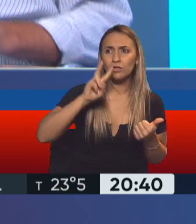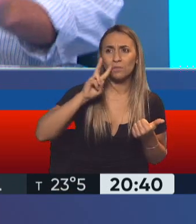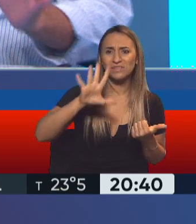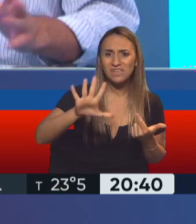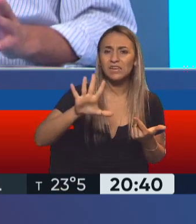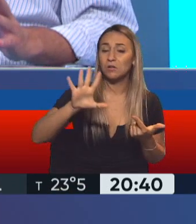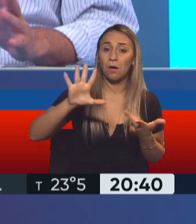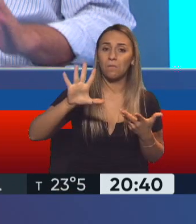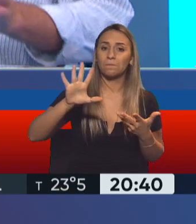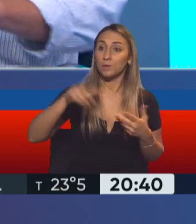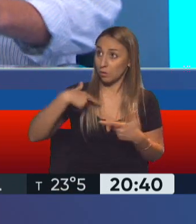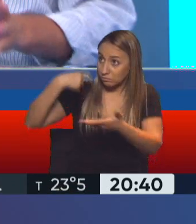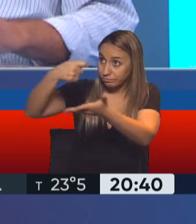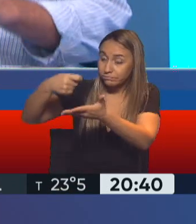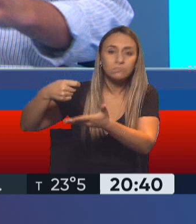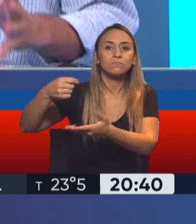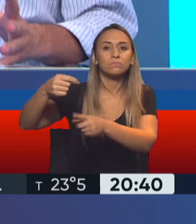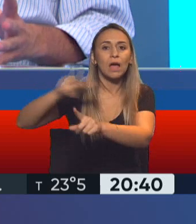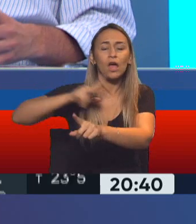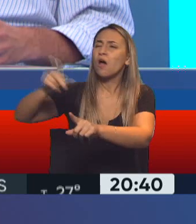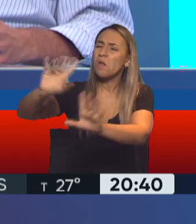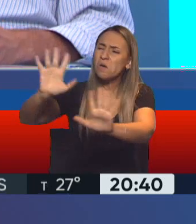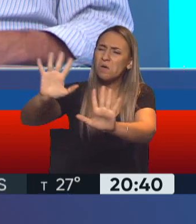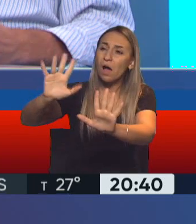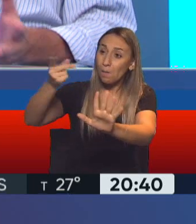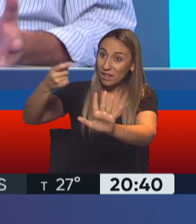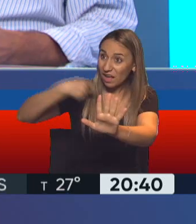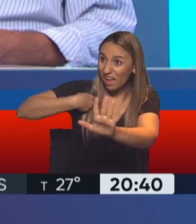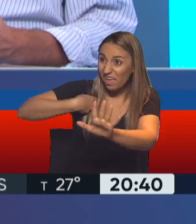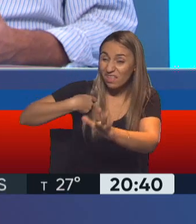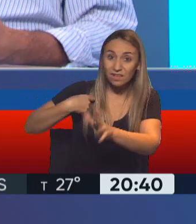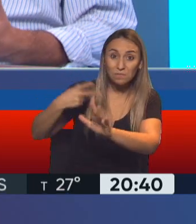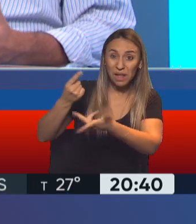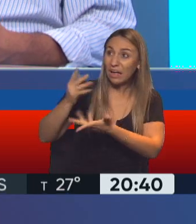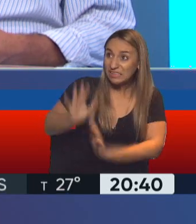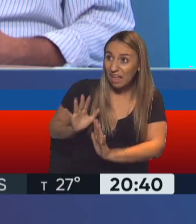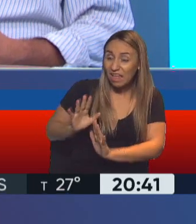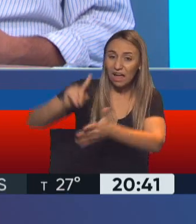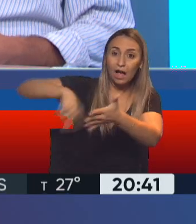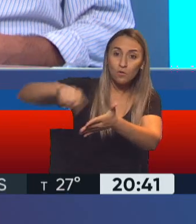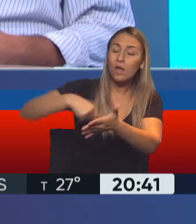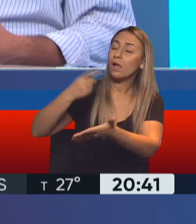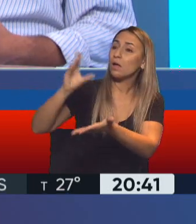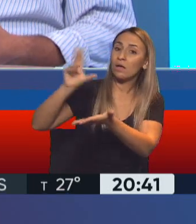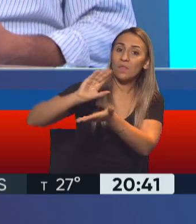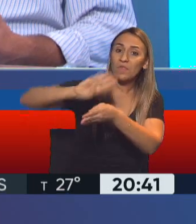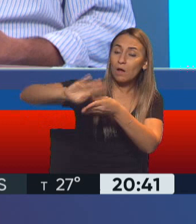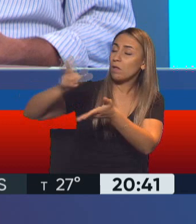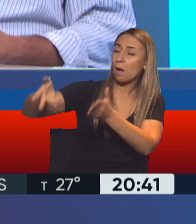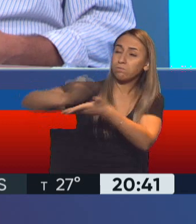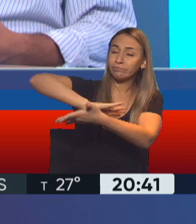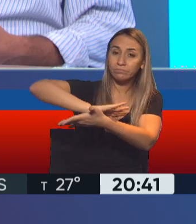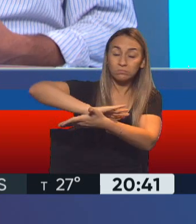ya no no el fondo le decía no no quédate la plata no cancele es el crédito bueno si el fondo hoy quisiera dar una solución definitiva